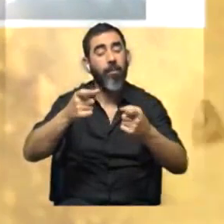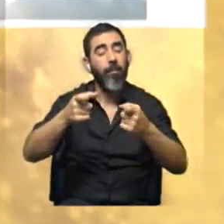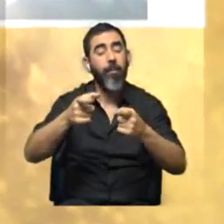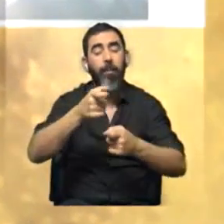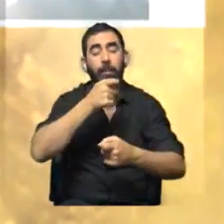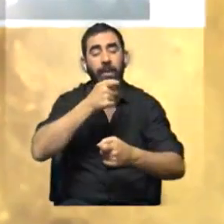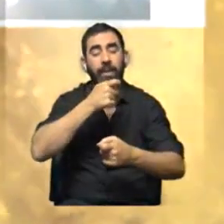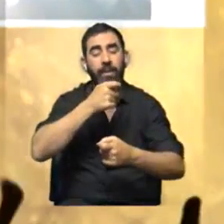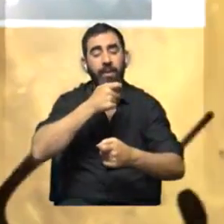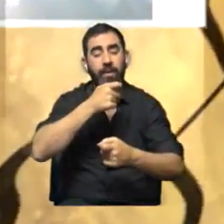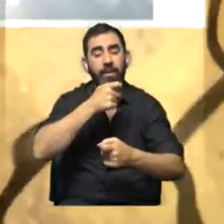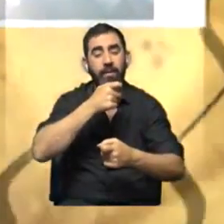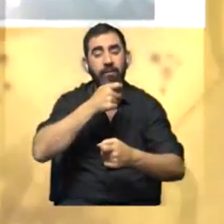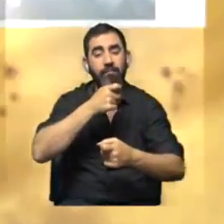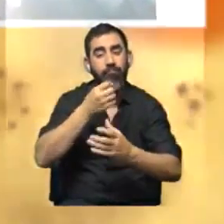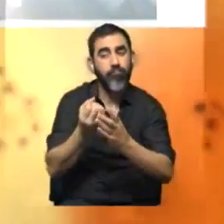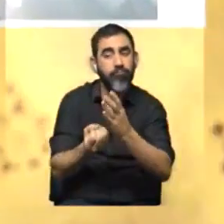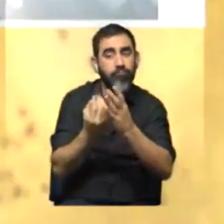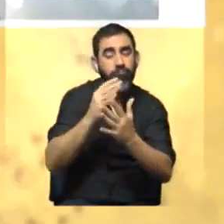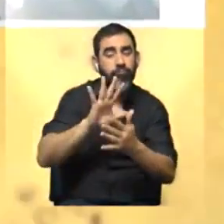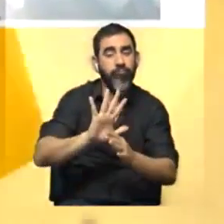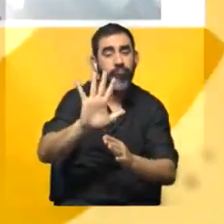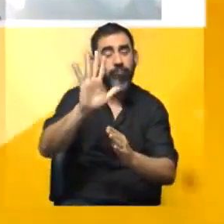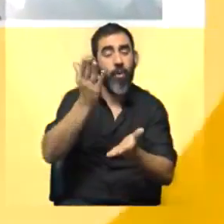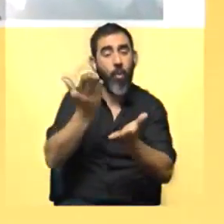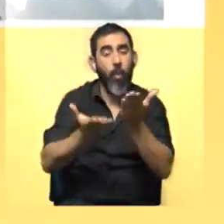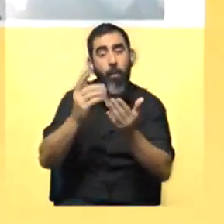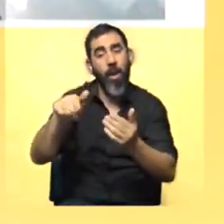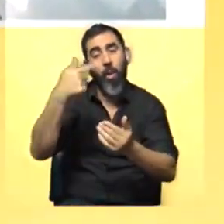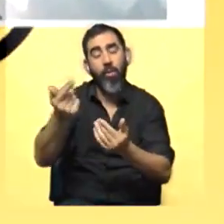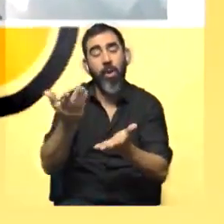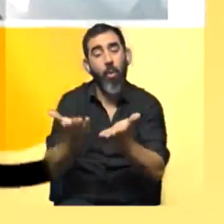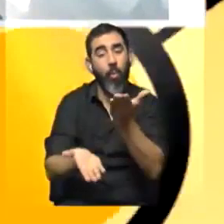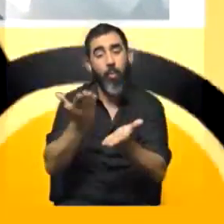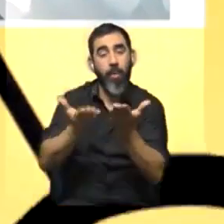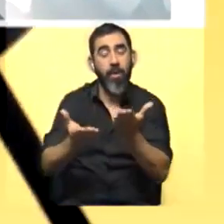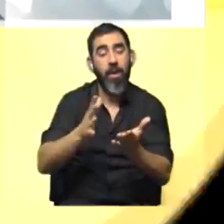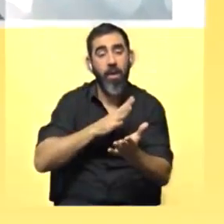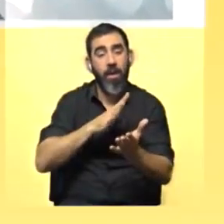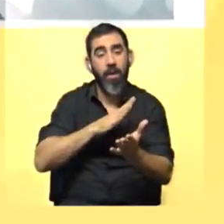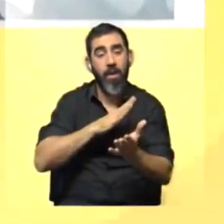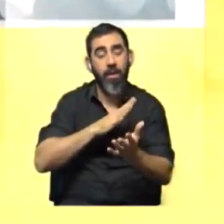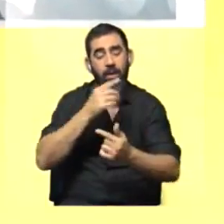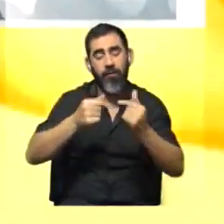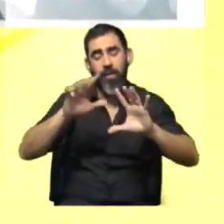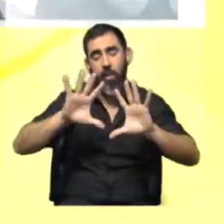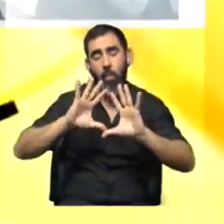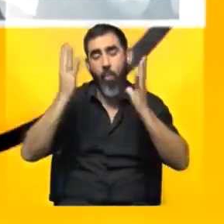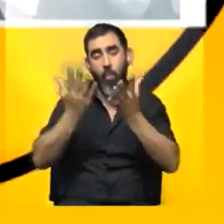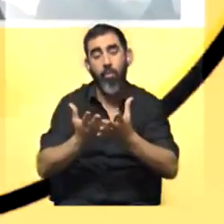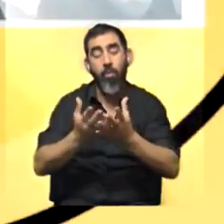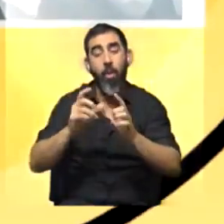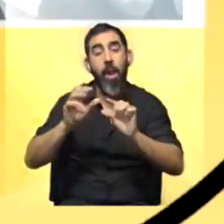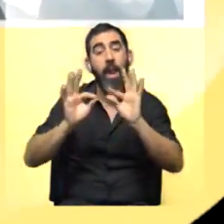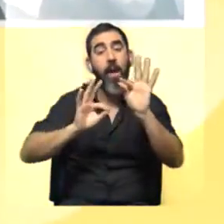que resaltan ellas en comparación con otras que existen yacimientos de amatistas en el mundo, por el